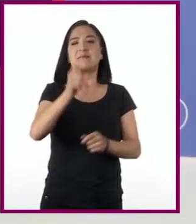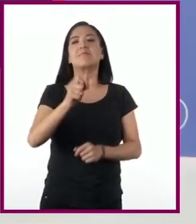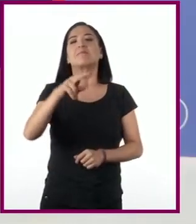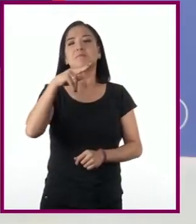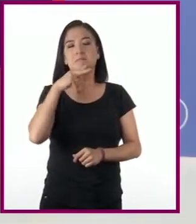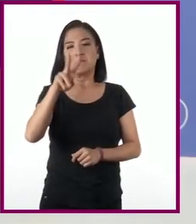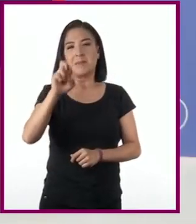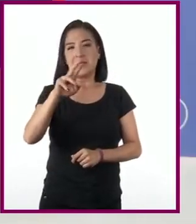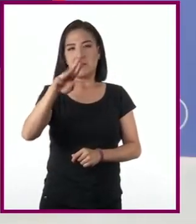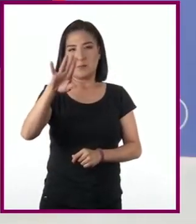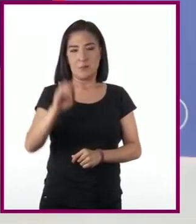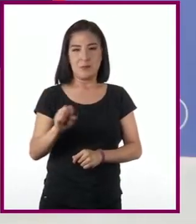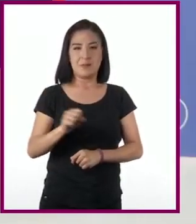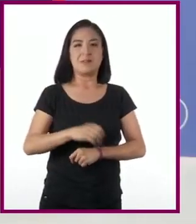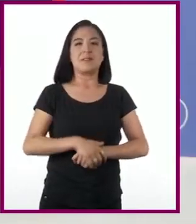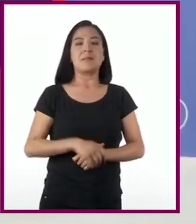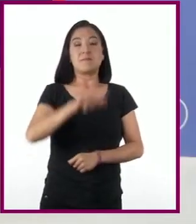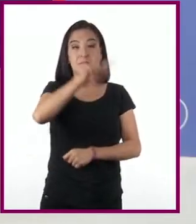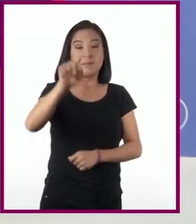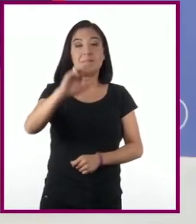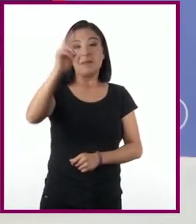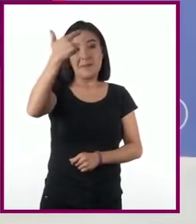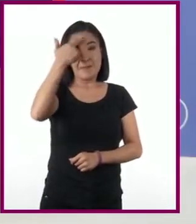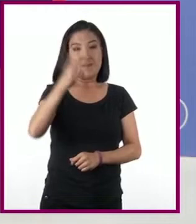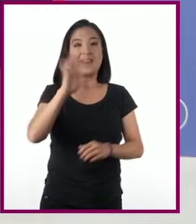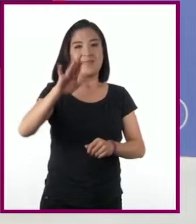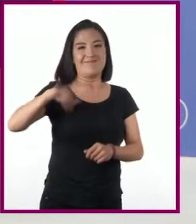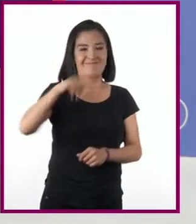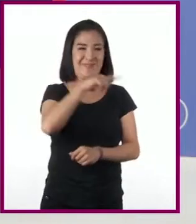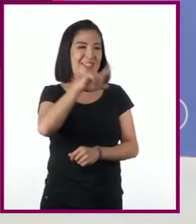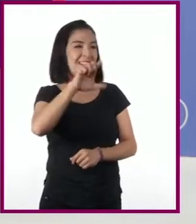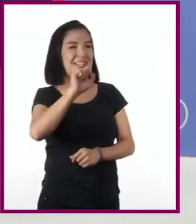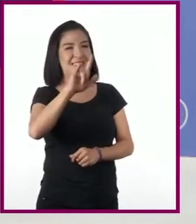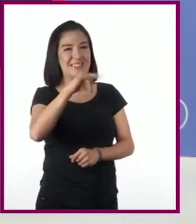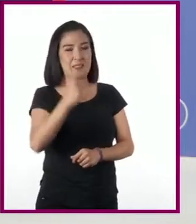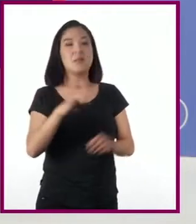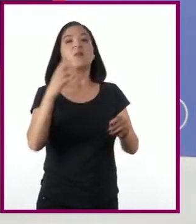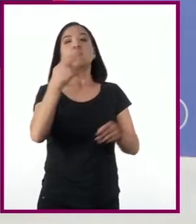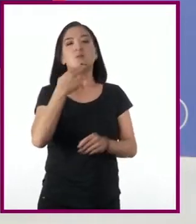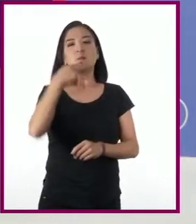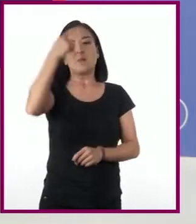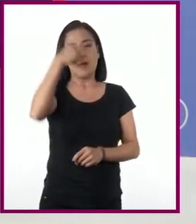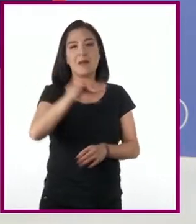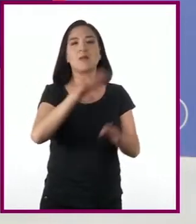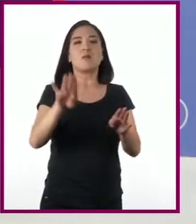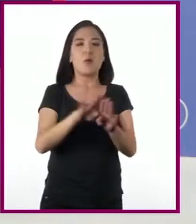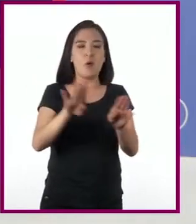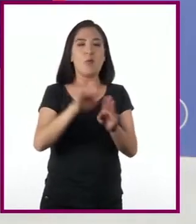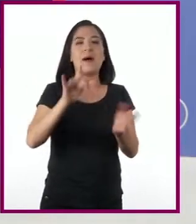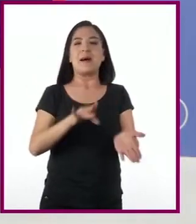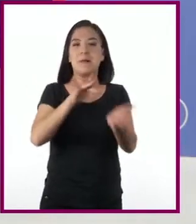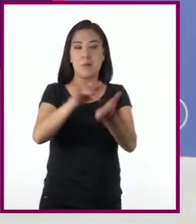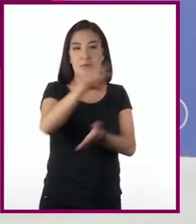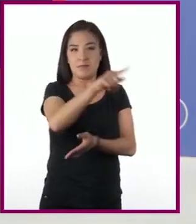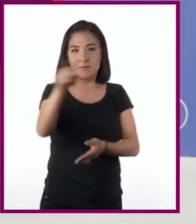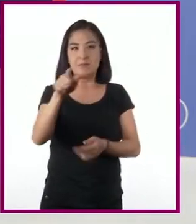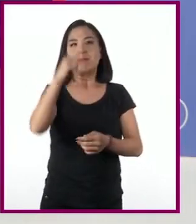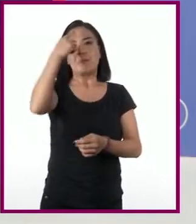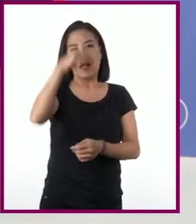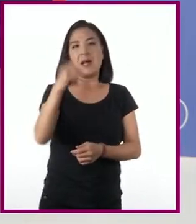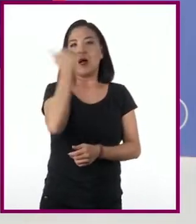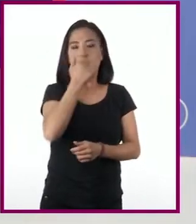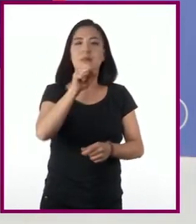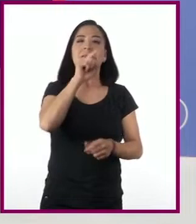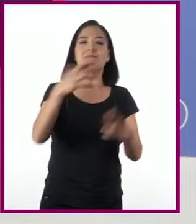verbos. Recuerden que, como ya dijo Leslie, este es un recurso hecho para servir de apoyo a ustedes y a sus docentes